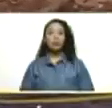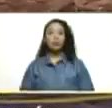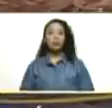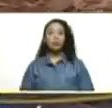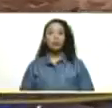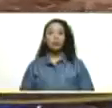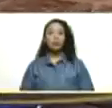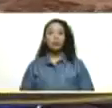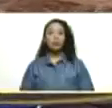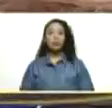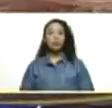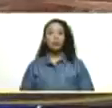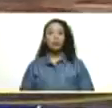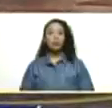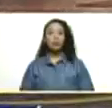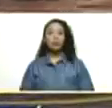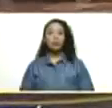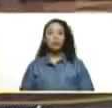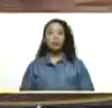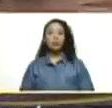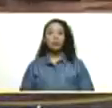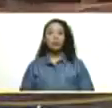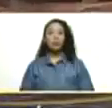Que lo va a probar ella para que sepa que no tiene veneno.